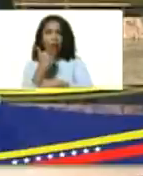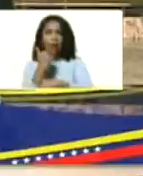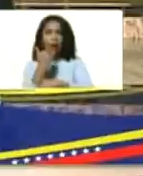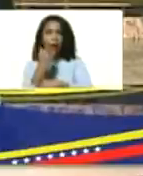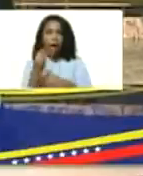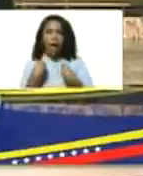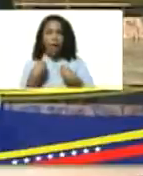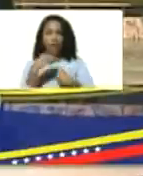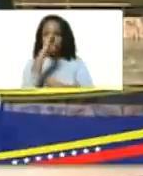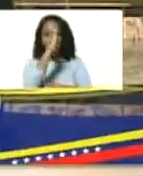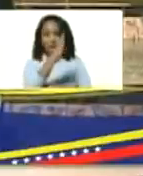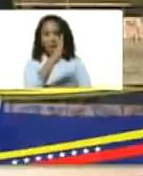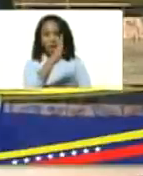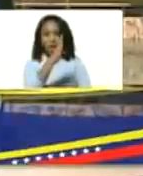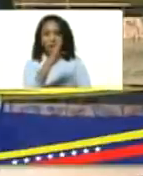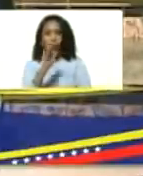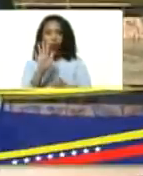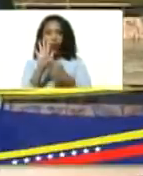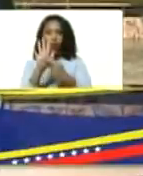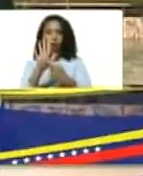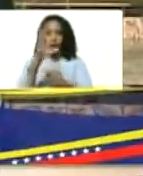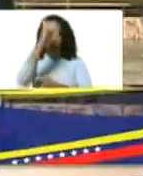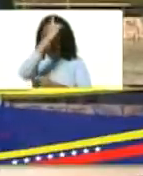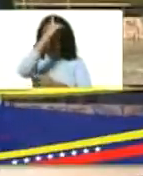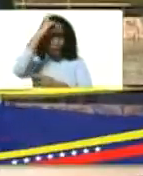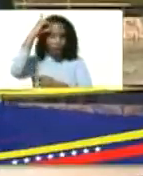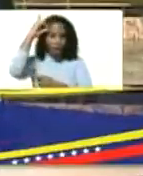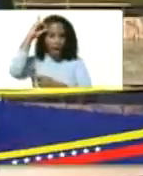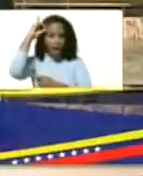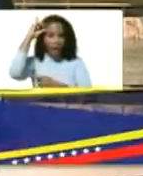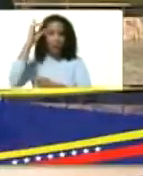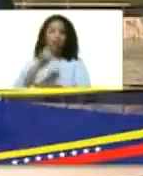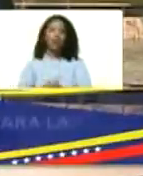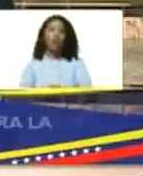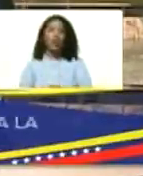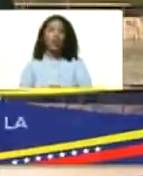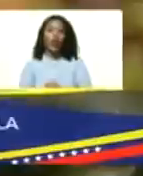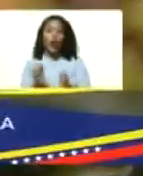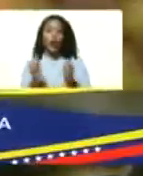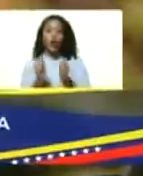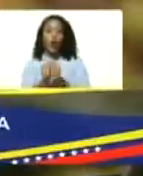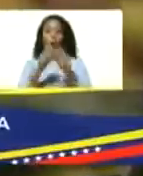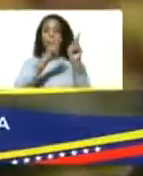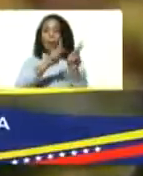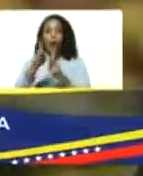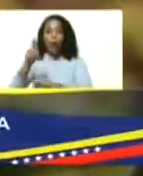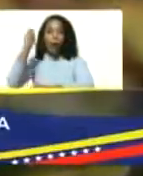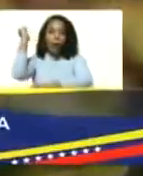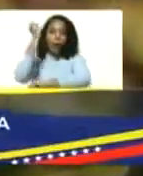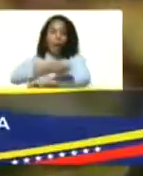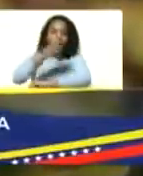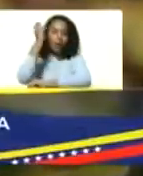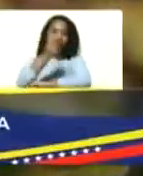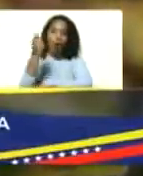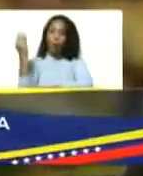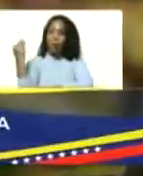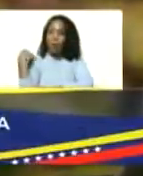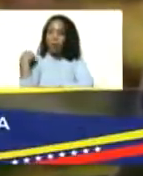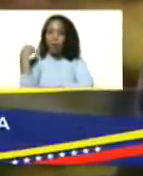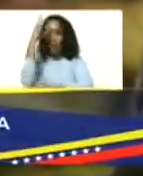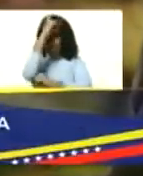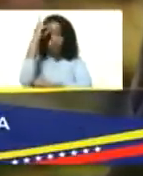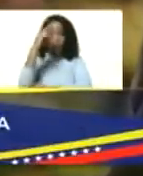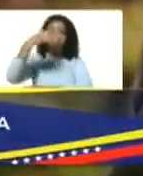vivo directo al aire diosdado cabello rondón con el mazo dando me dice diosdado que lo que trae es